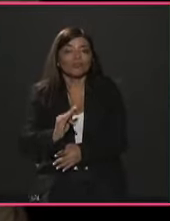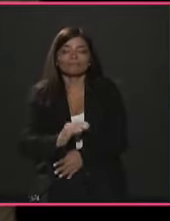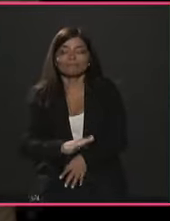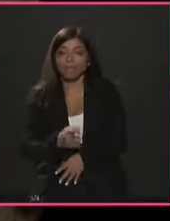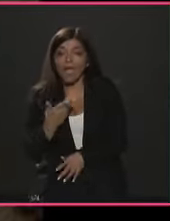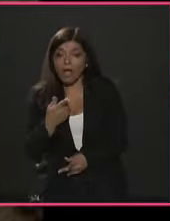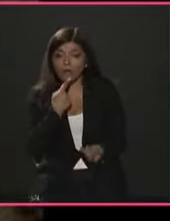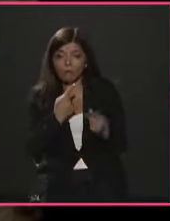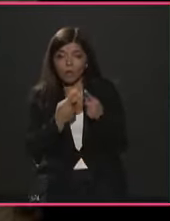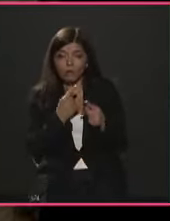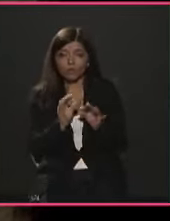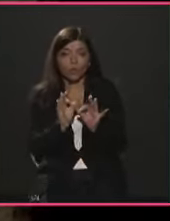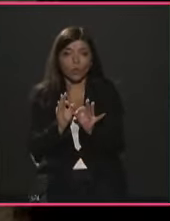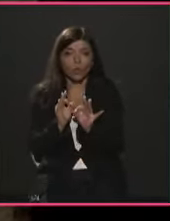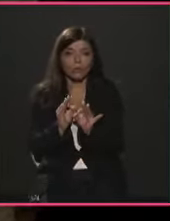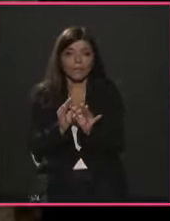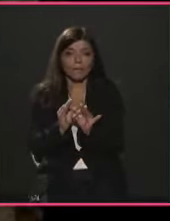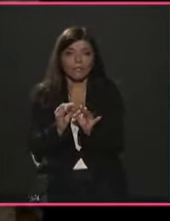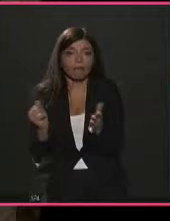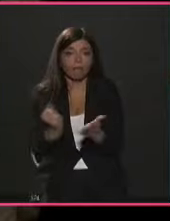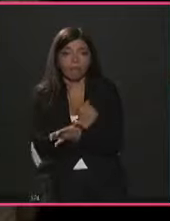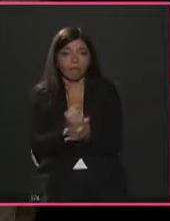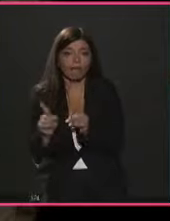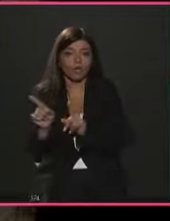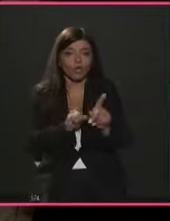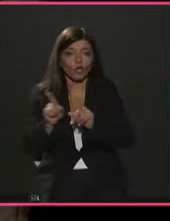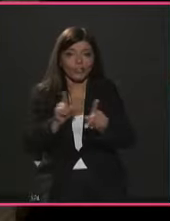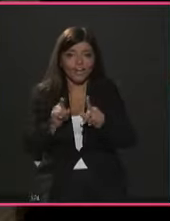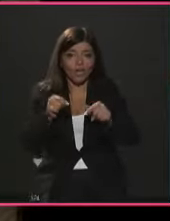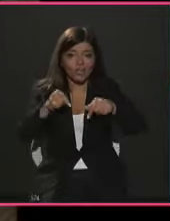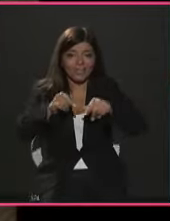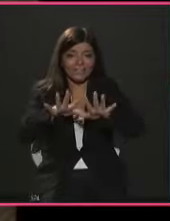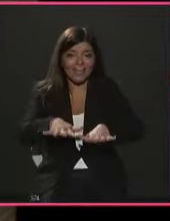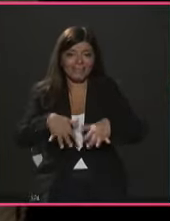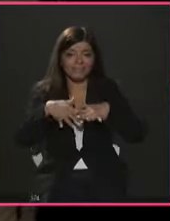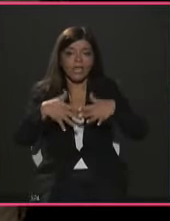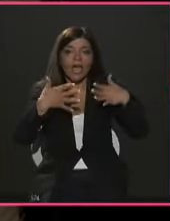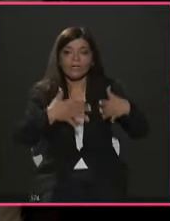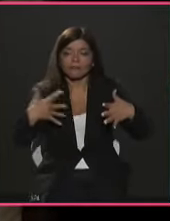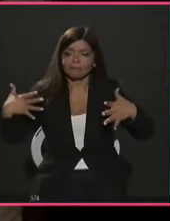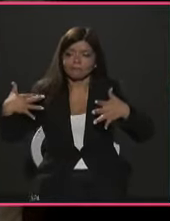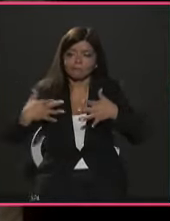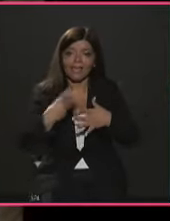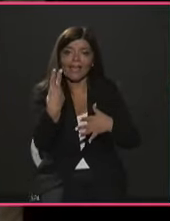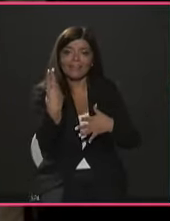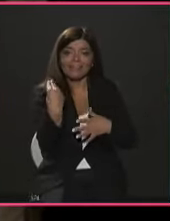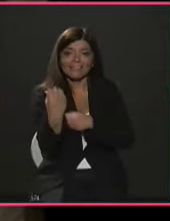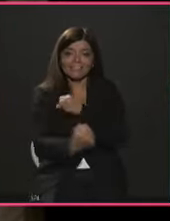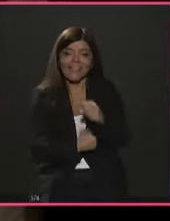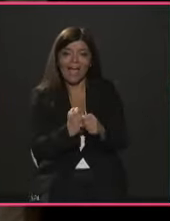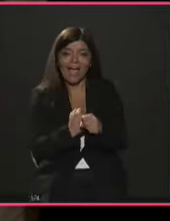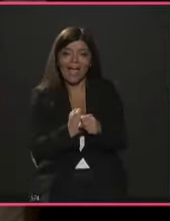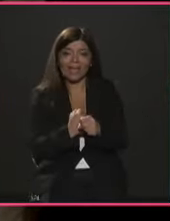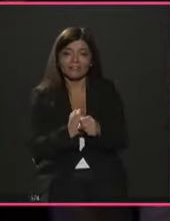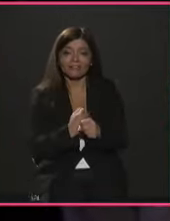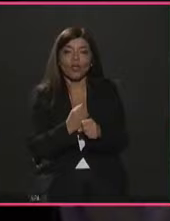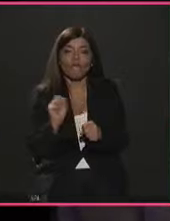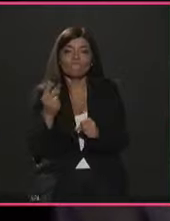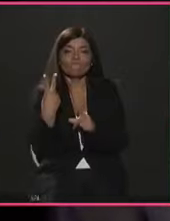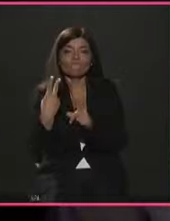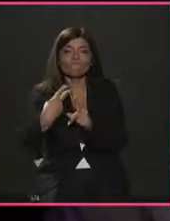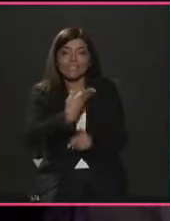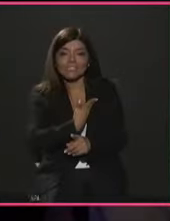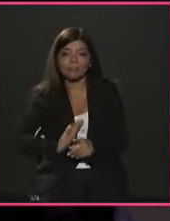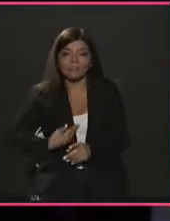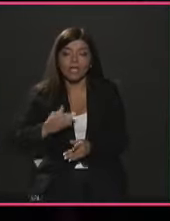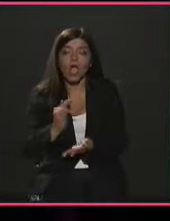ahora vamos a conversar justamente con el gestor de este evento hace ya 13 años atrás guido girardi vicepresidente